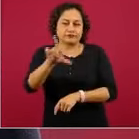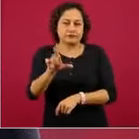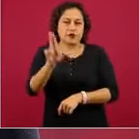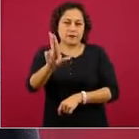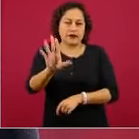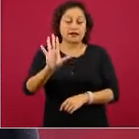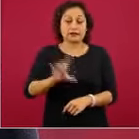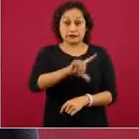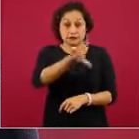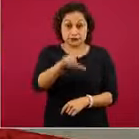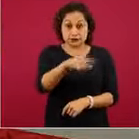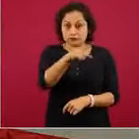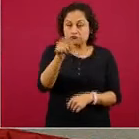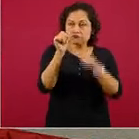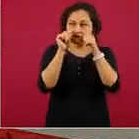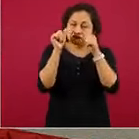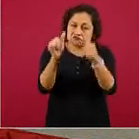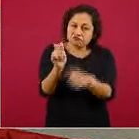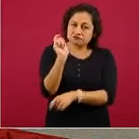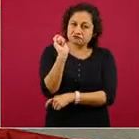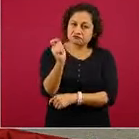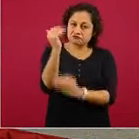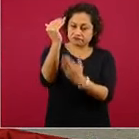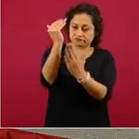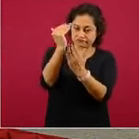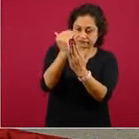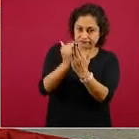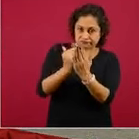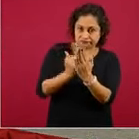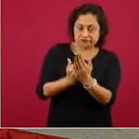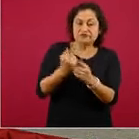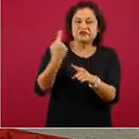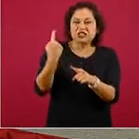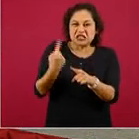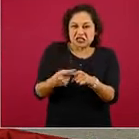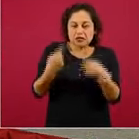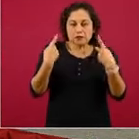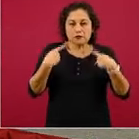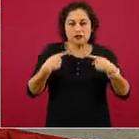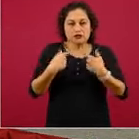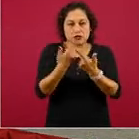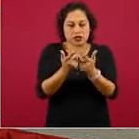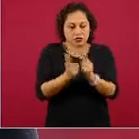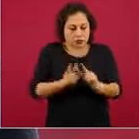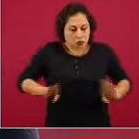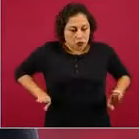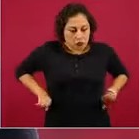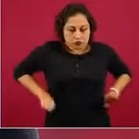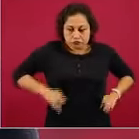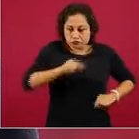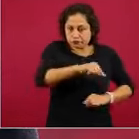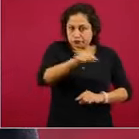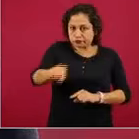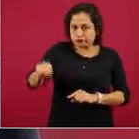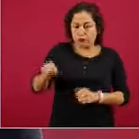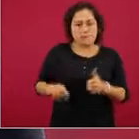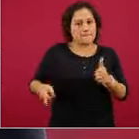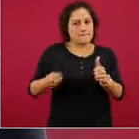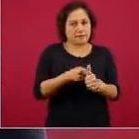serán finalmente estos grupos que deberán poder tener el acceso primario,